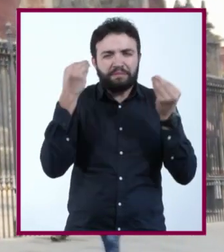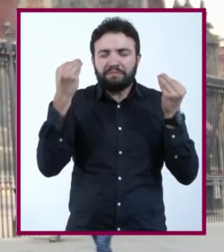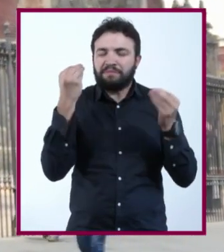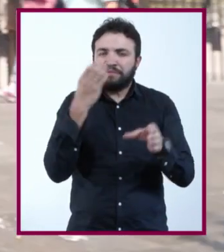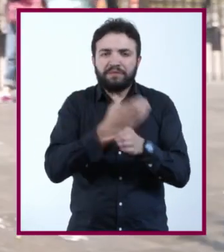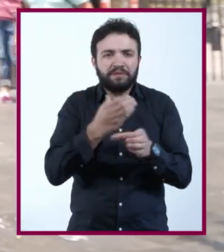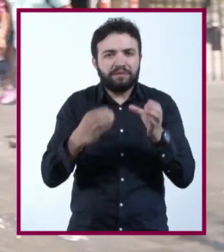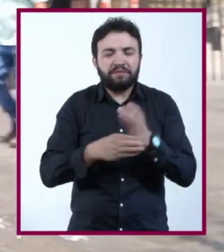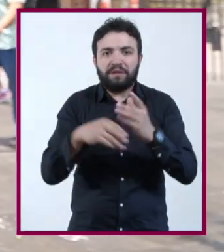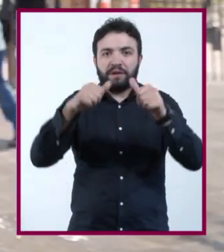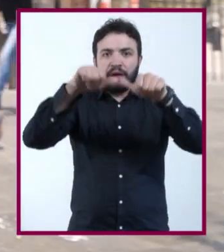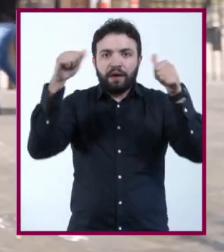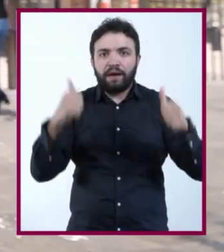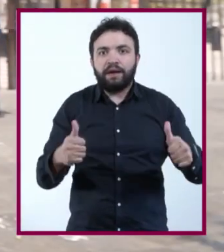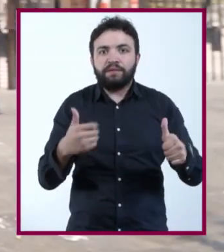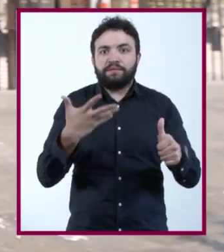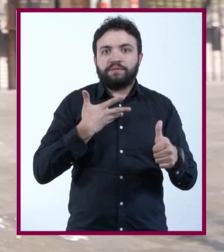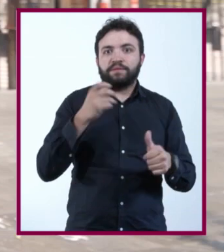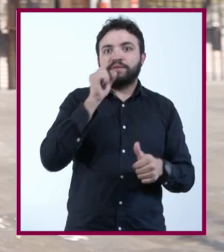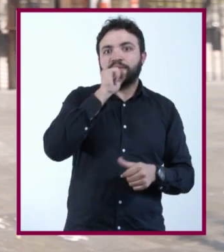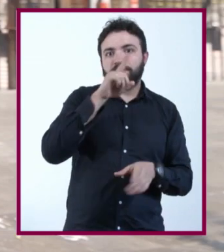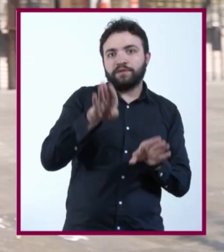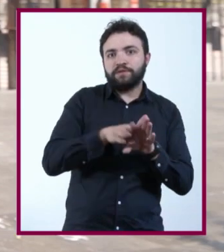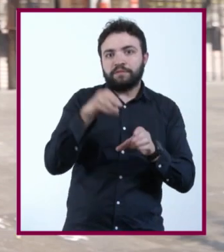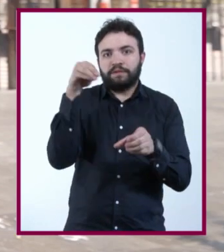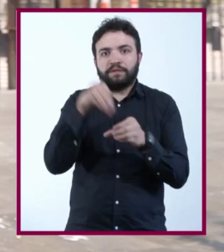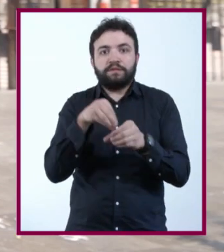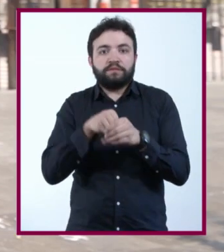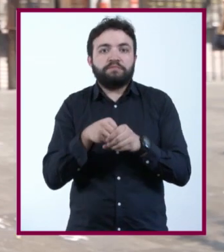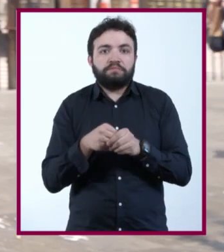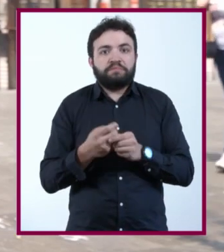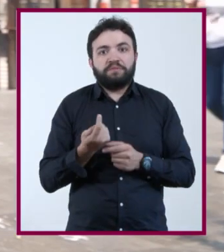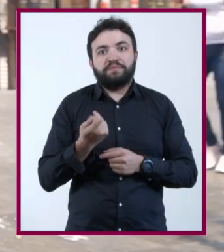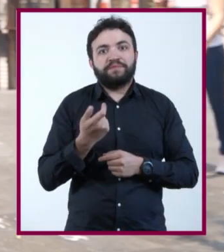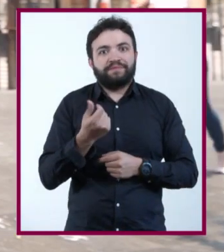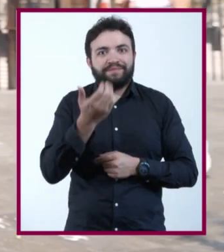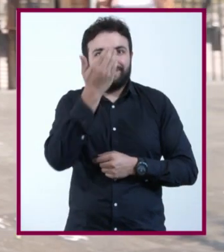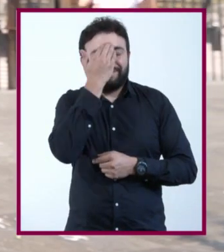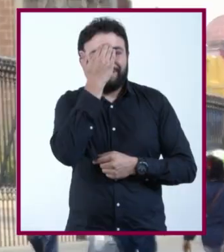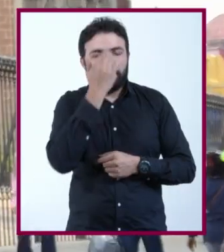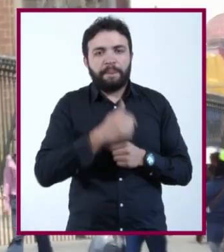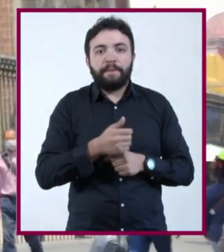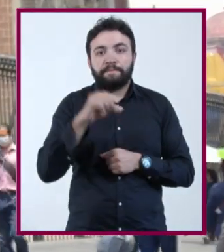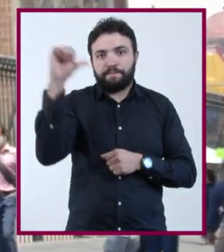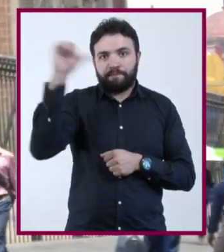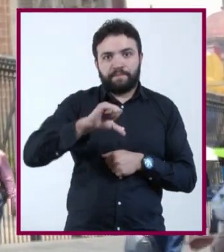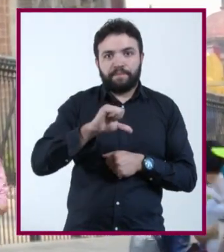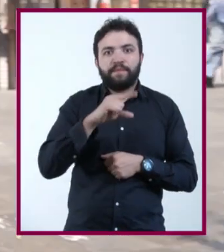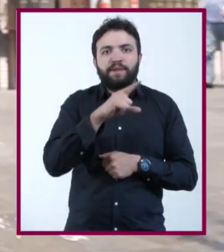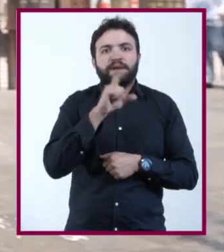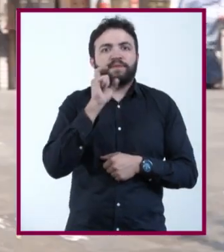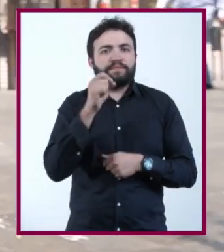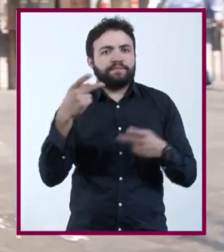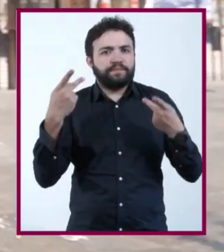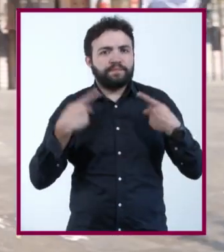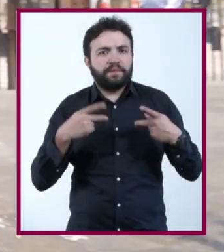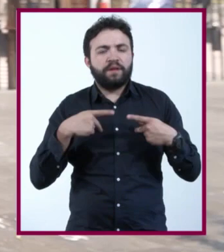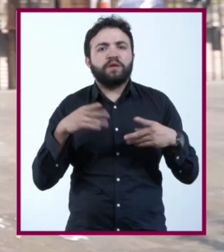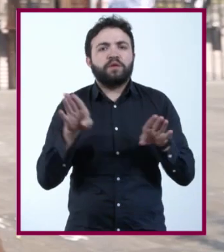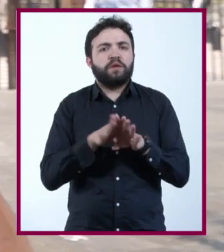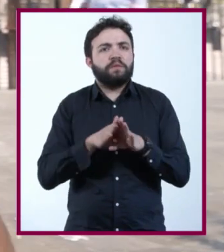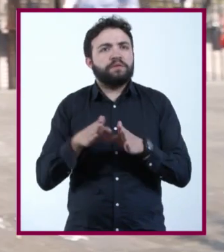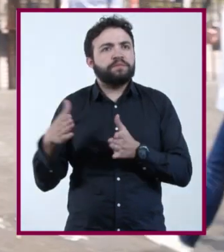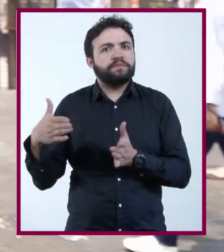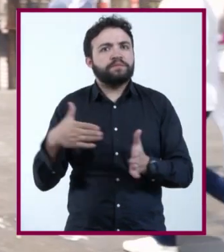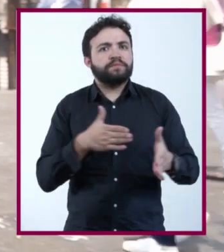y artísticos, además de varios secretos que muy pocos conocemos. El día de hoy, el cronista Jorge Pedro Uribe nos guiará en nuestro